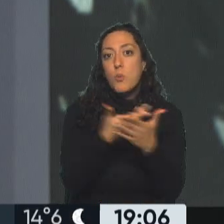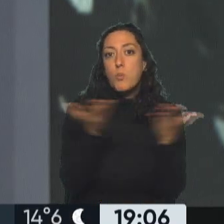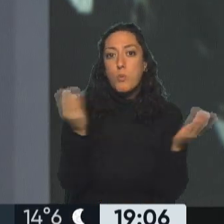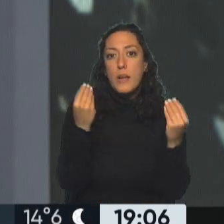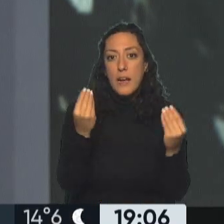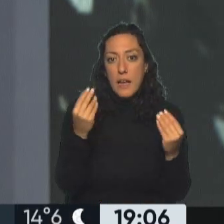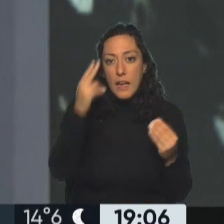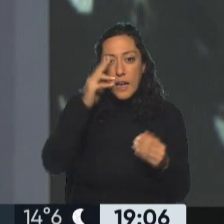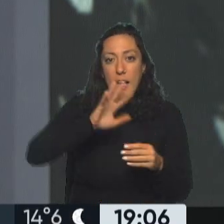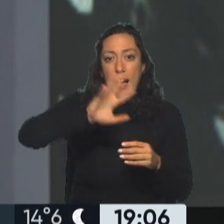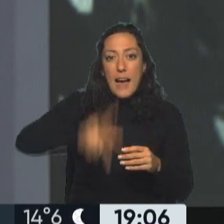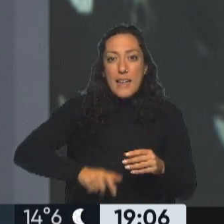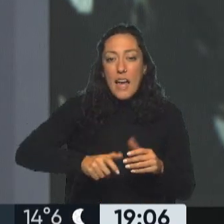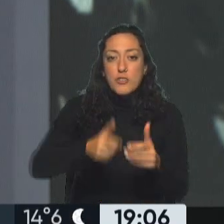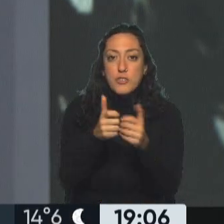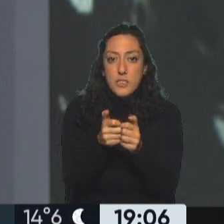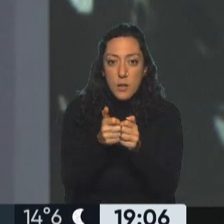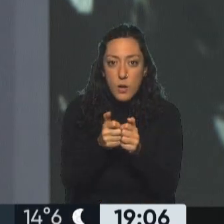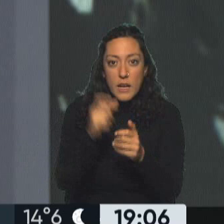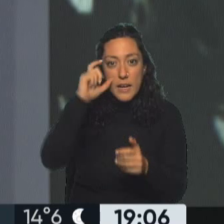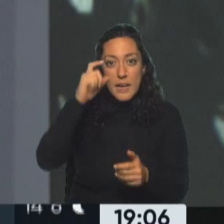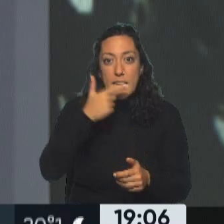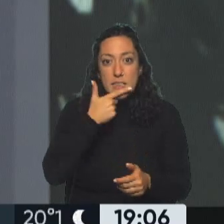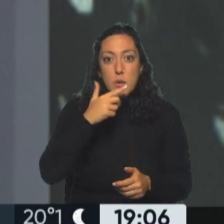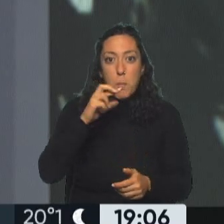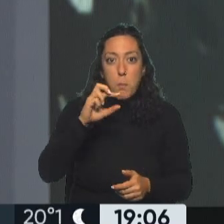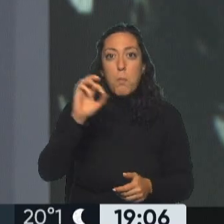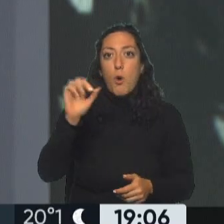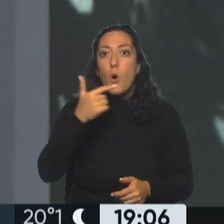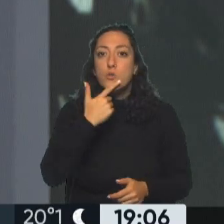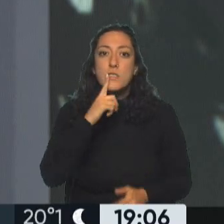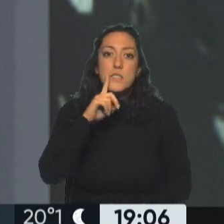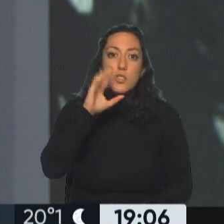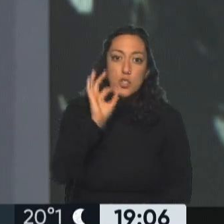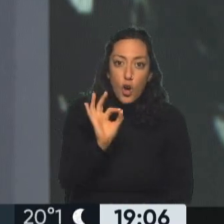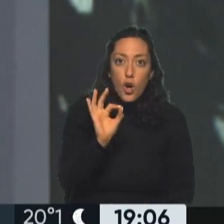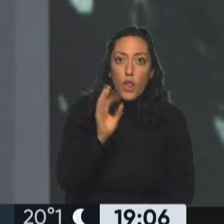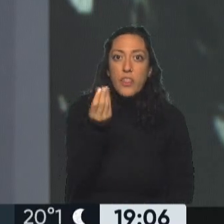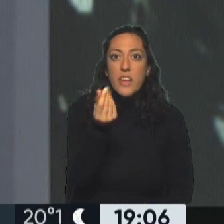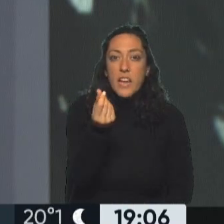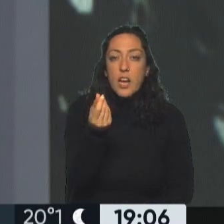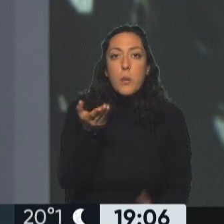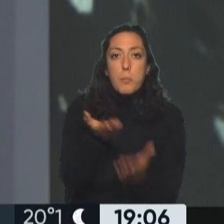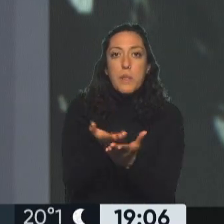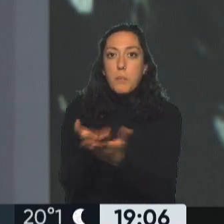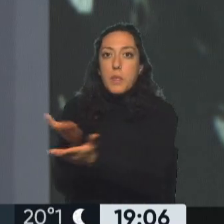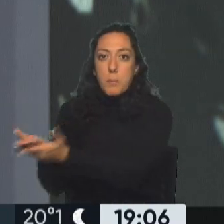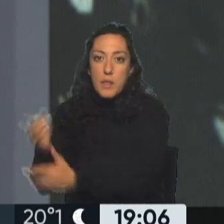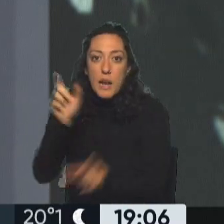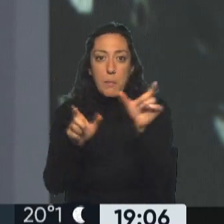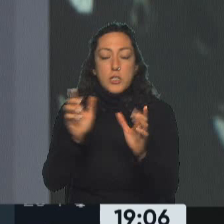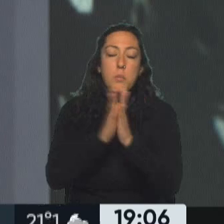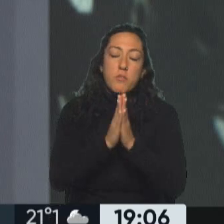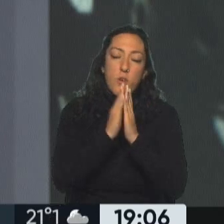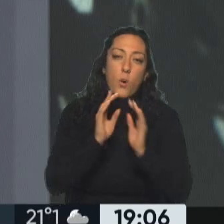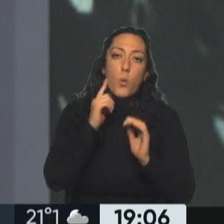le hackearon el teléfono a Mario espósito que es prensa de laca y están pidiendo plata en su nombre así que tengan